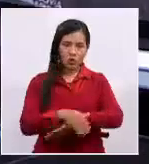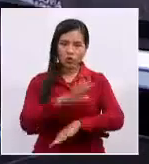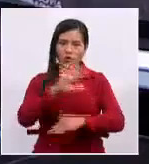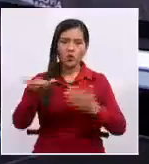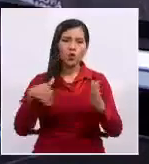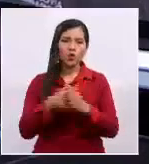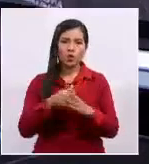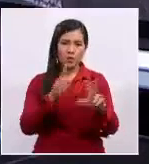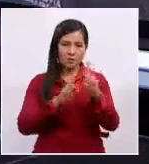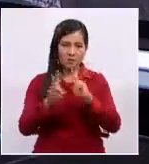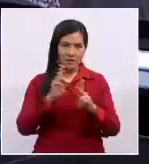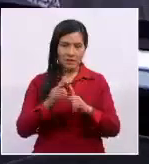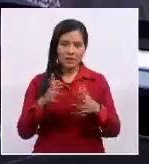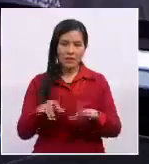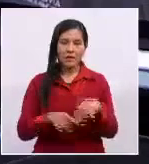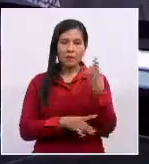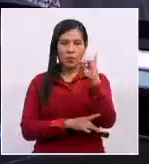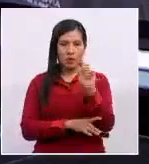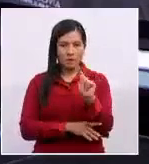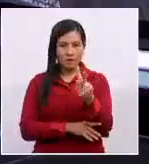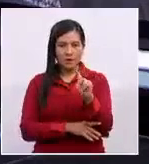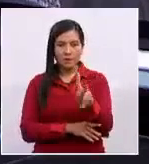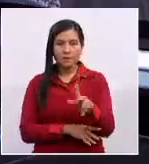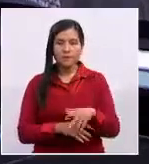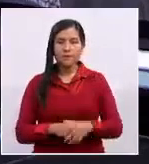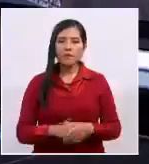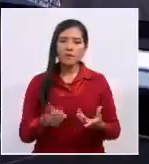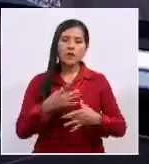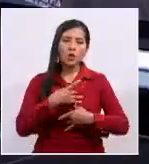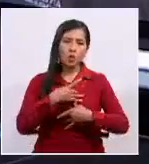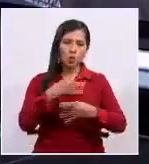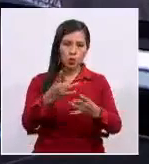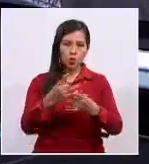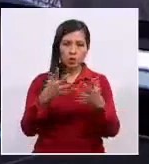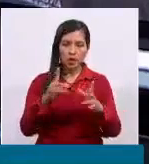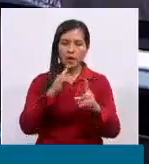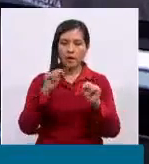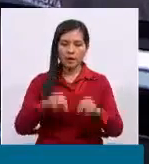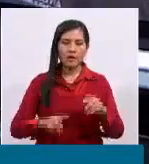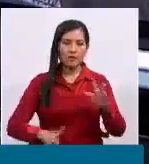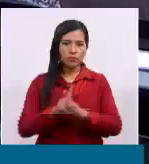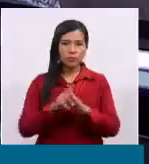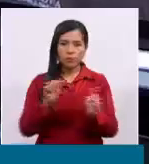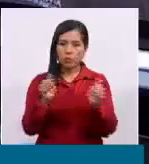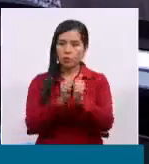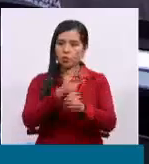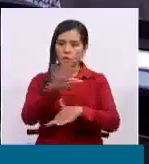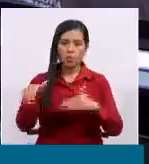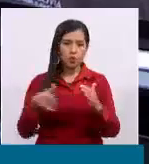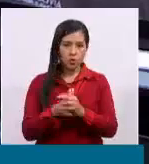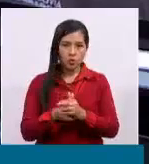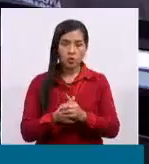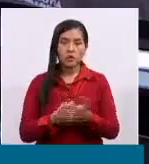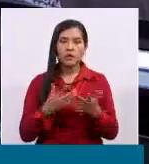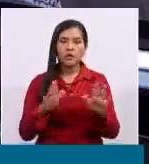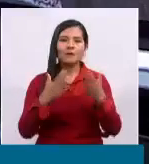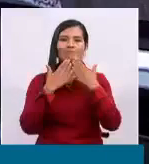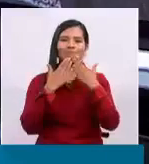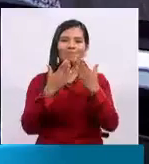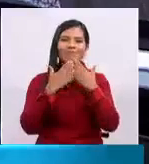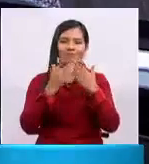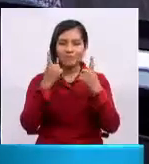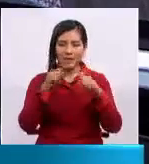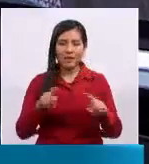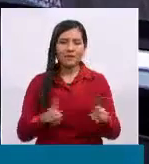Para toda la teleaudiencia de Bolivia TV, un gusto de estar aquí con todos ustedes. Gracias, Iván, por la